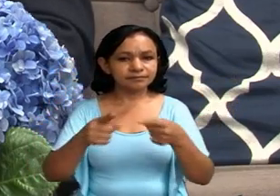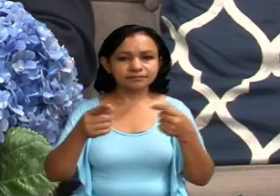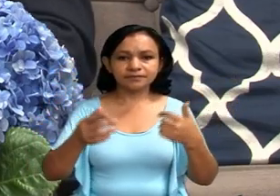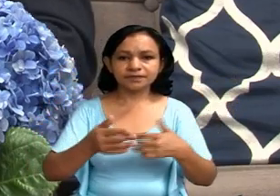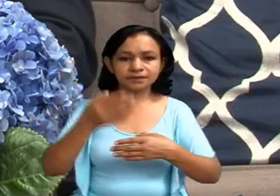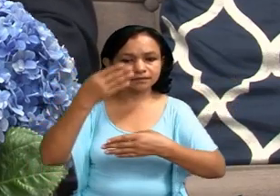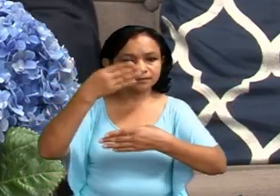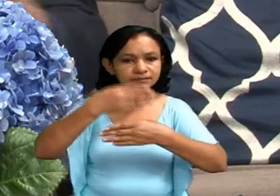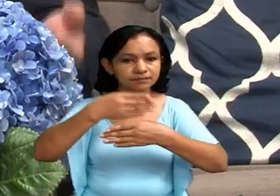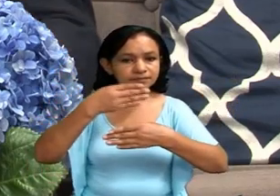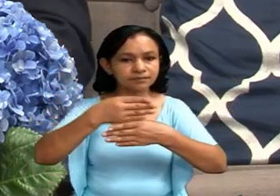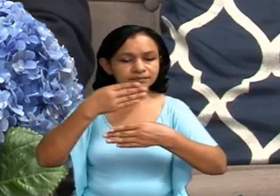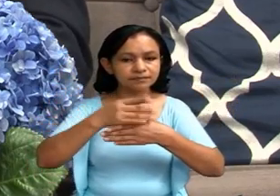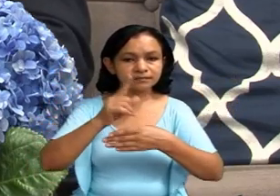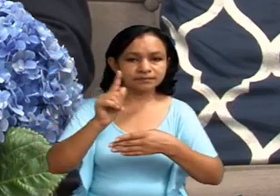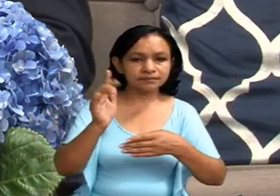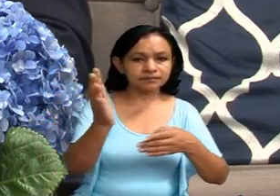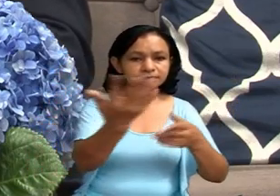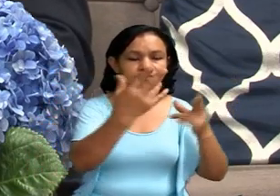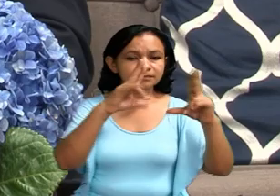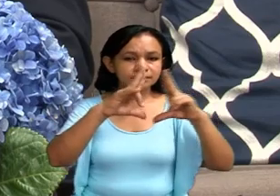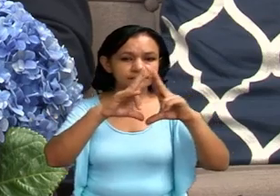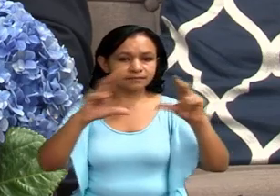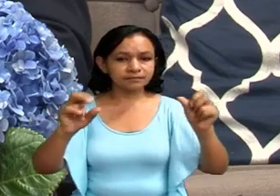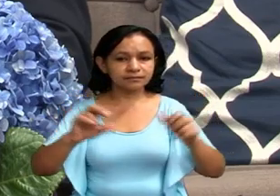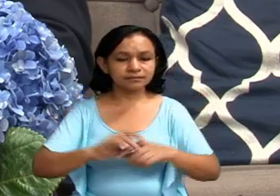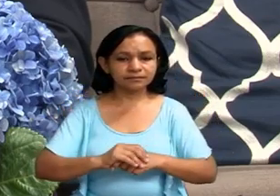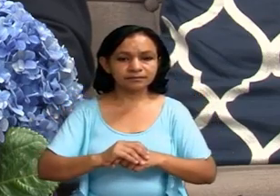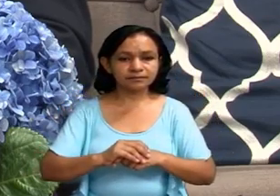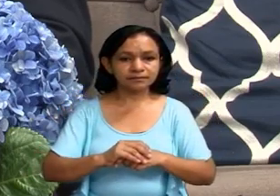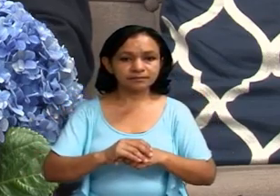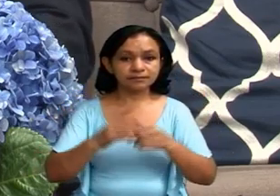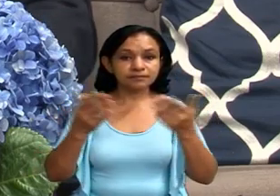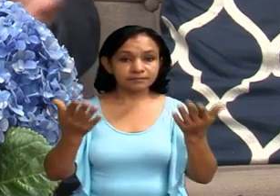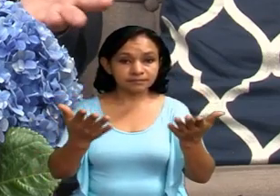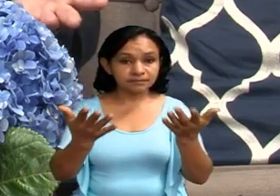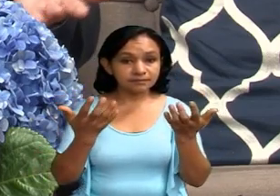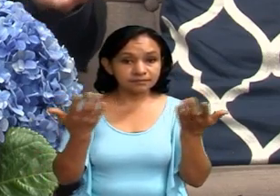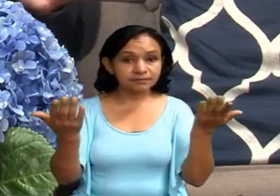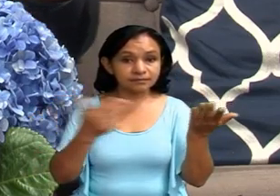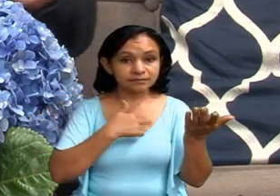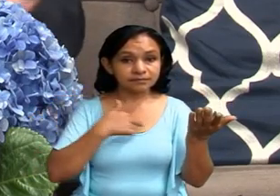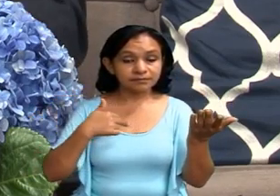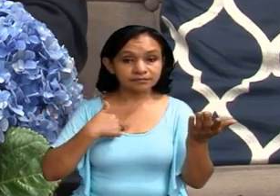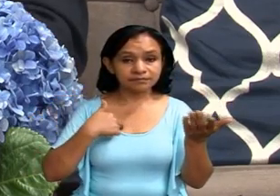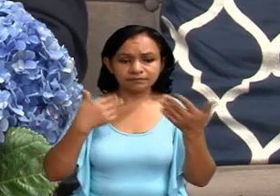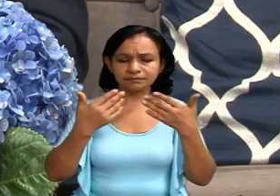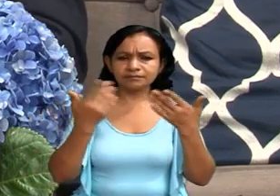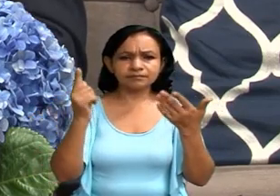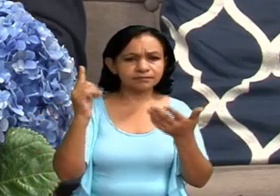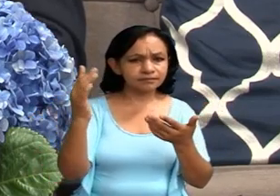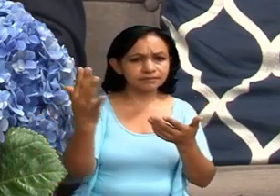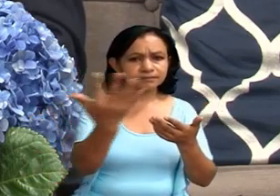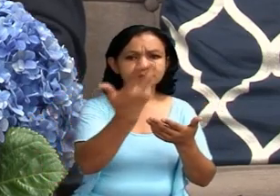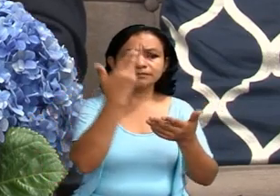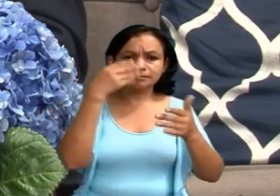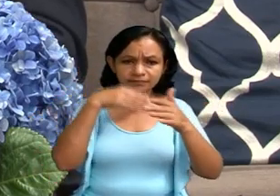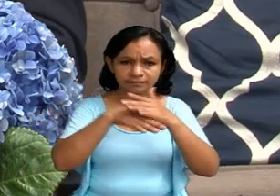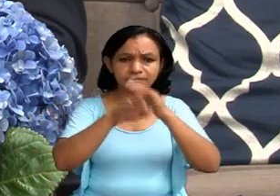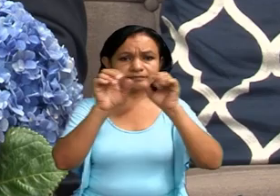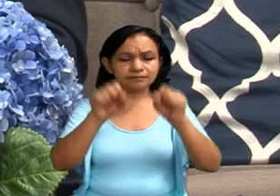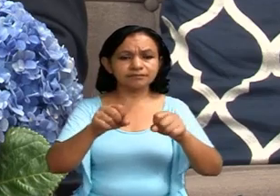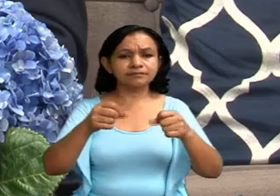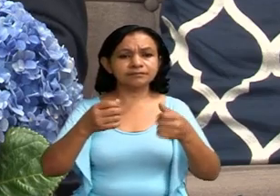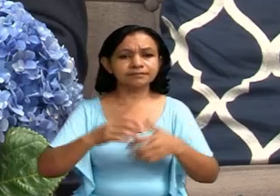es una institución de todos los nicaragüenses, donde justamente tenemos cabida todo, ¿verdad? O sea, desde el punto de vista